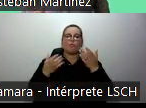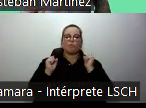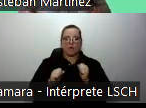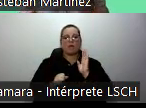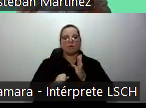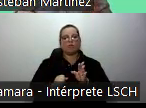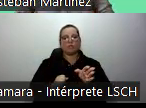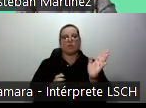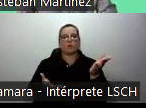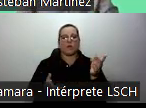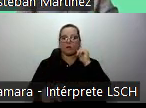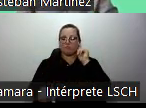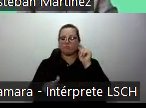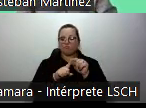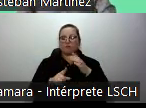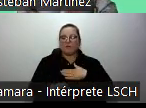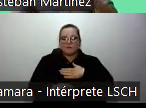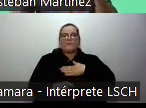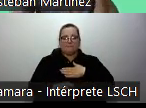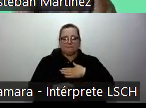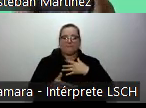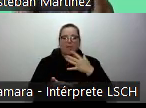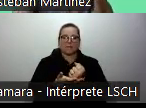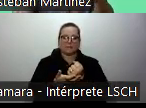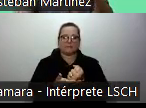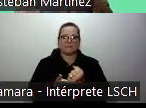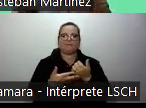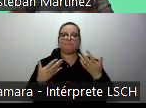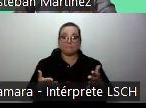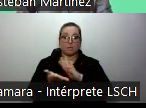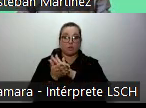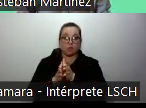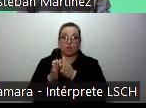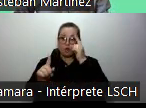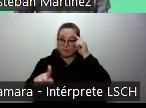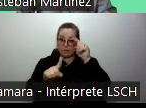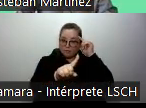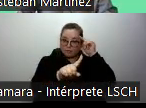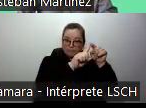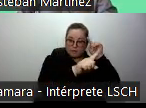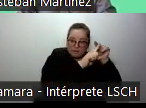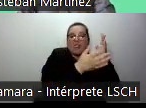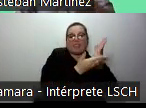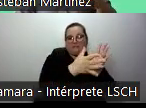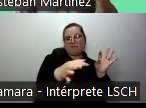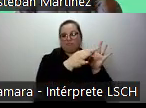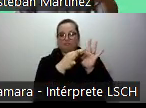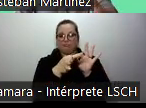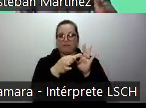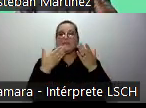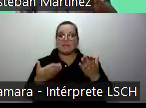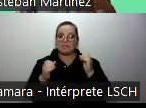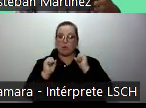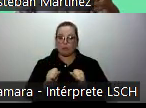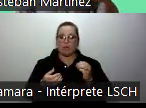eh vocación para poder lograrlo Entonces todos estos objetivos tienen que estar totalmente conectados y así es como yo te puedo